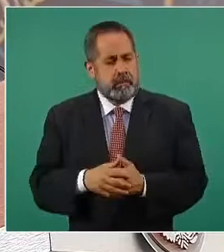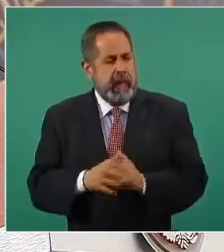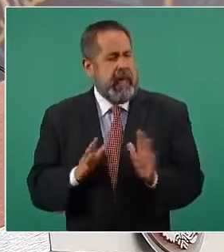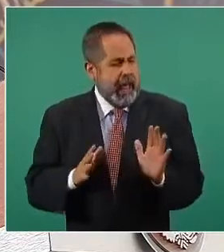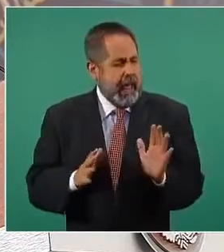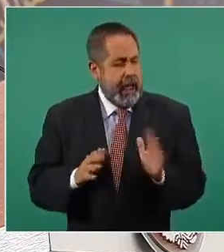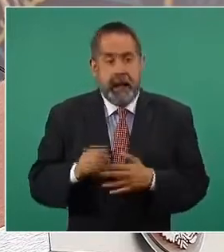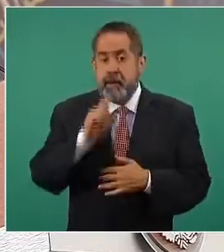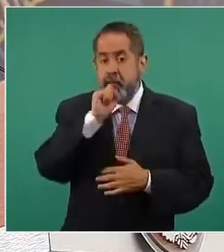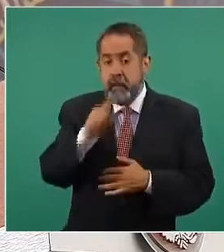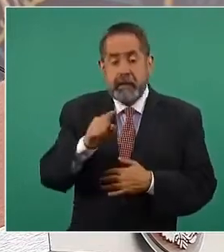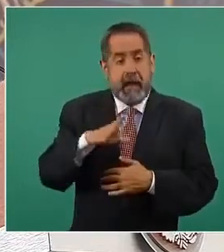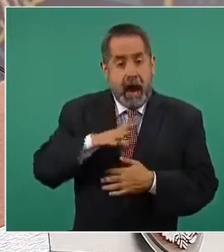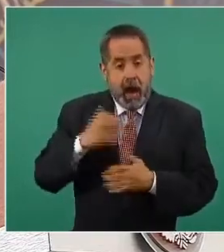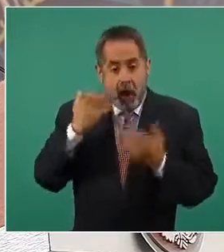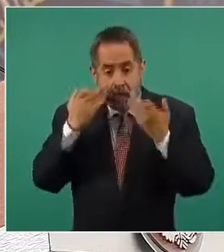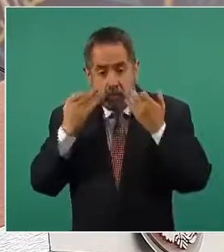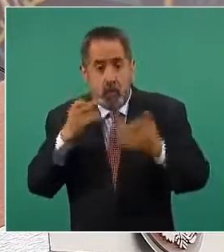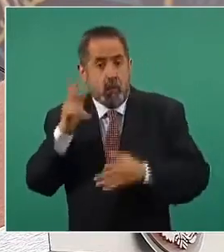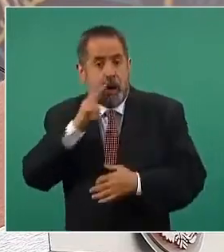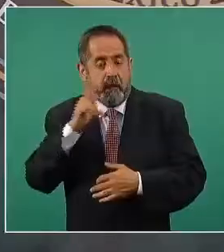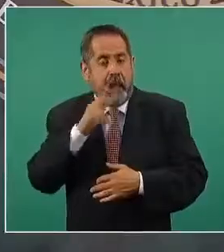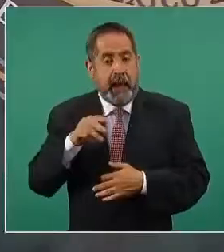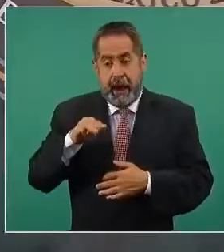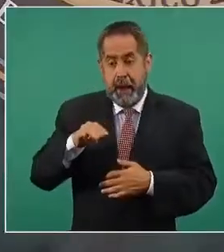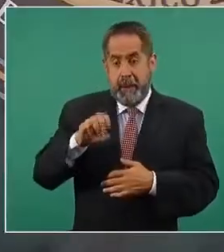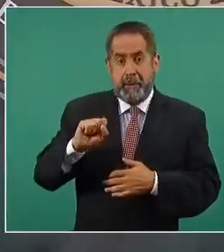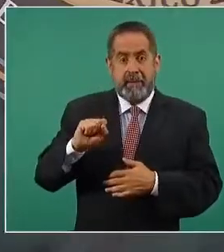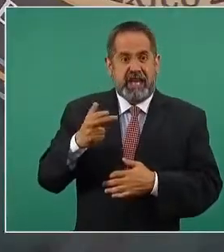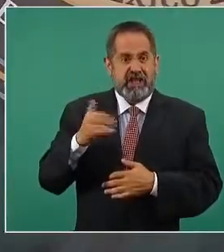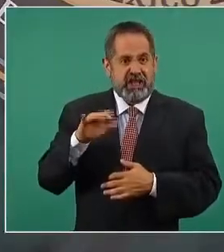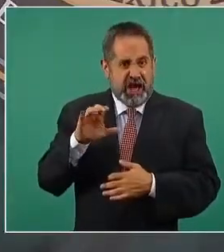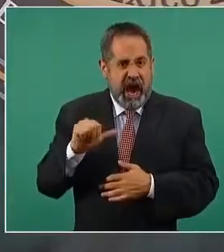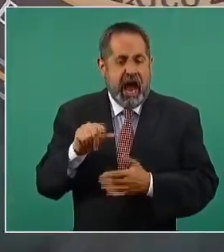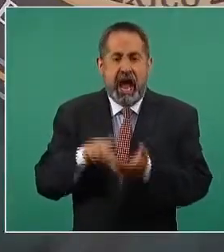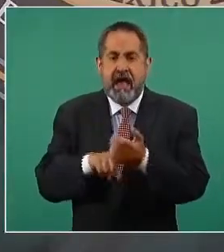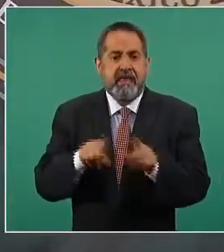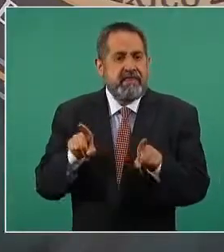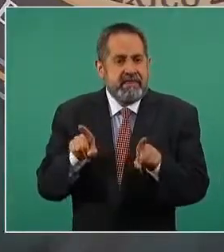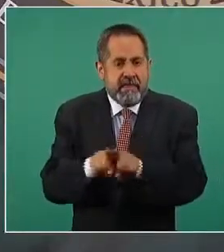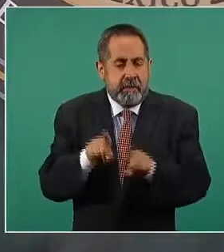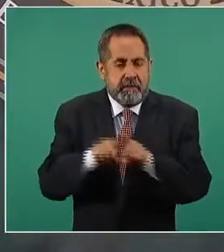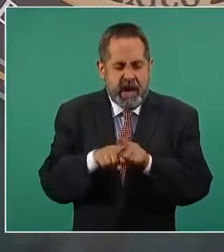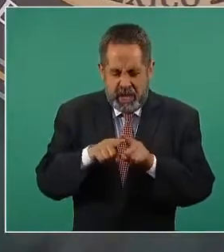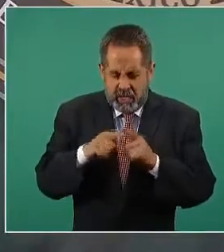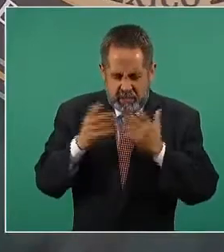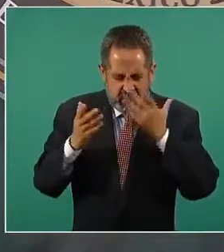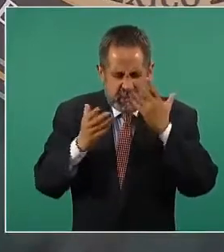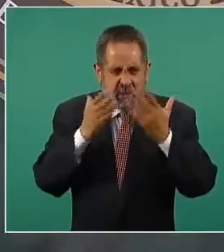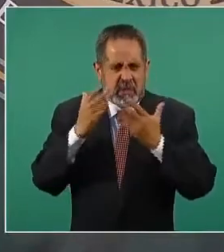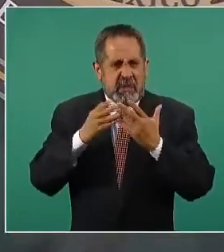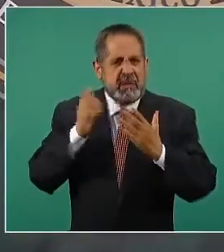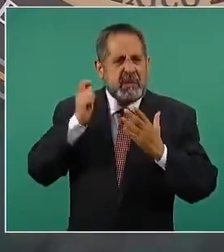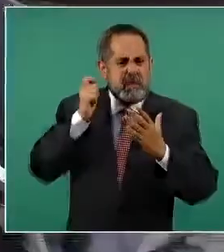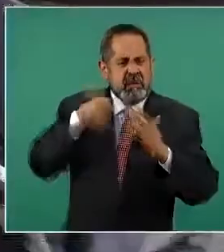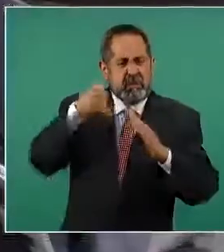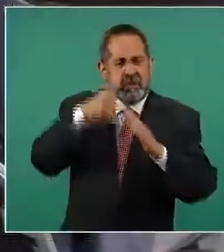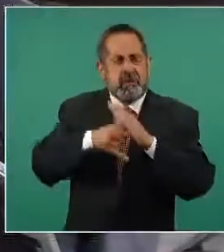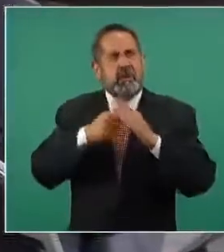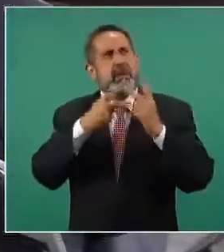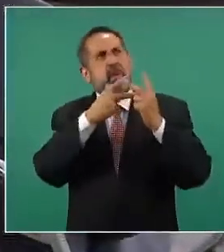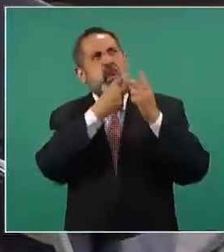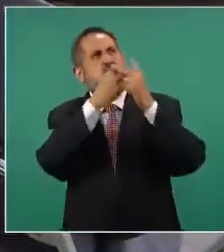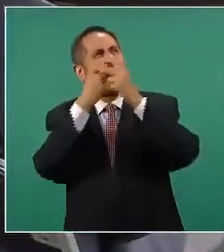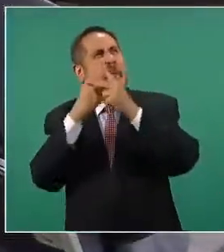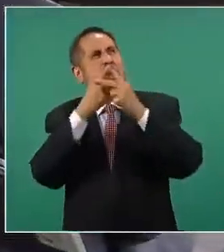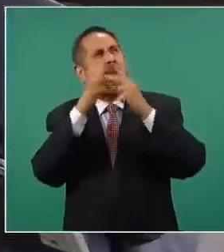evidencia de que los mexicas alcanzaron un importante refinamiento en